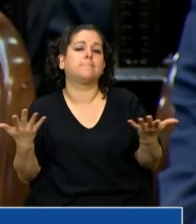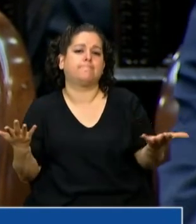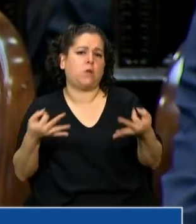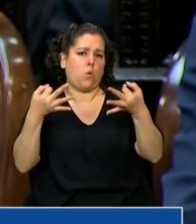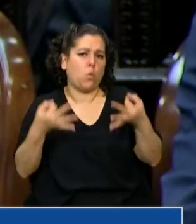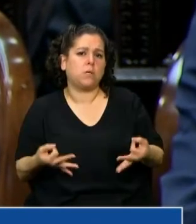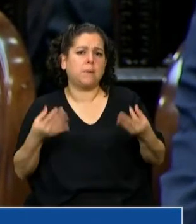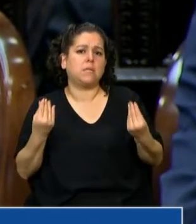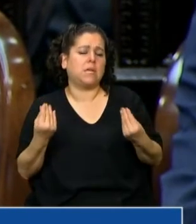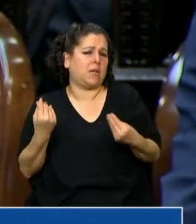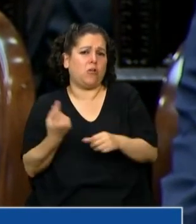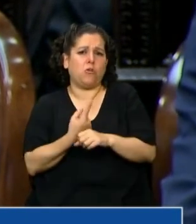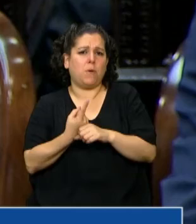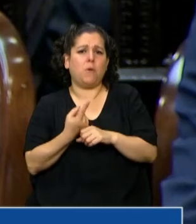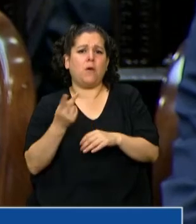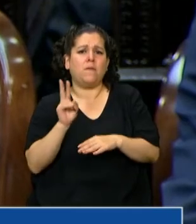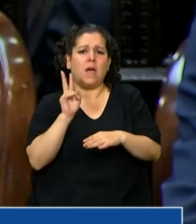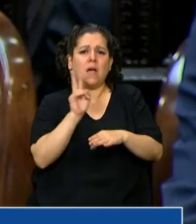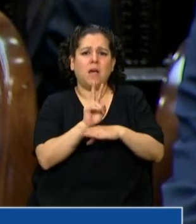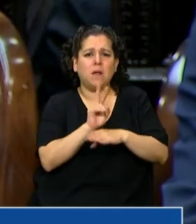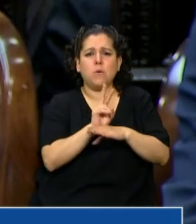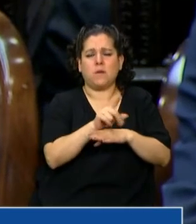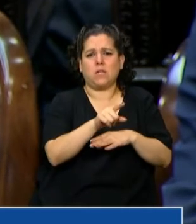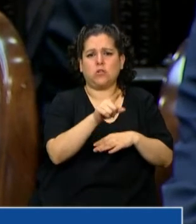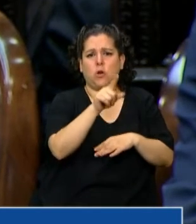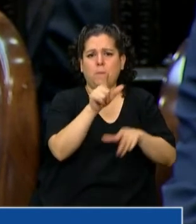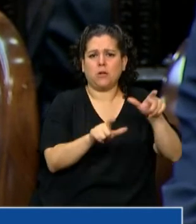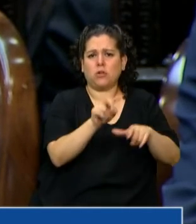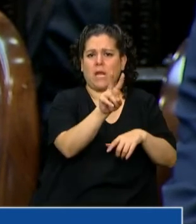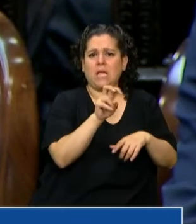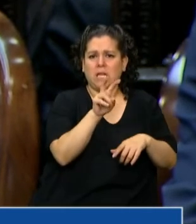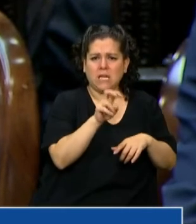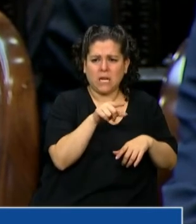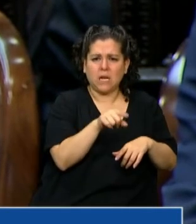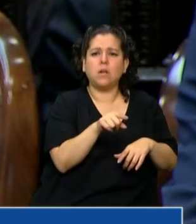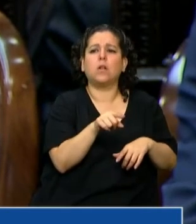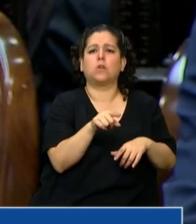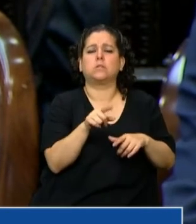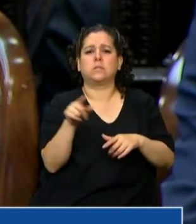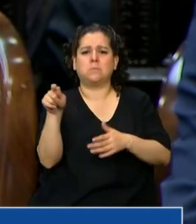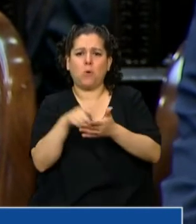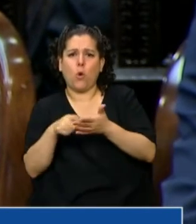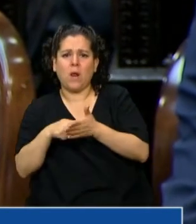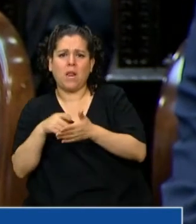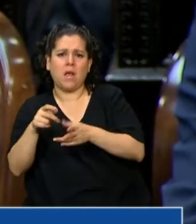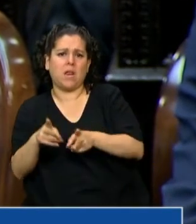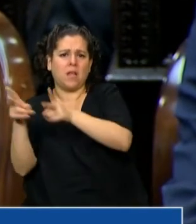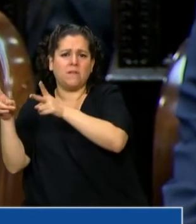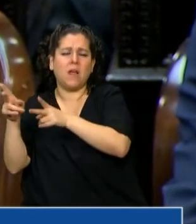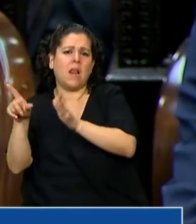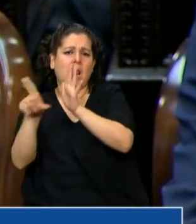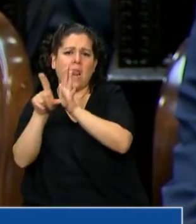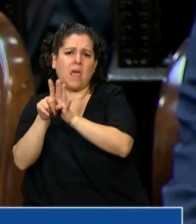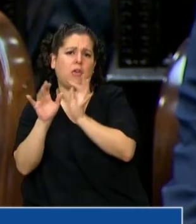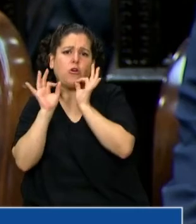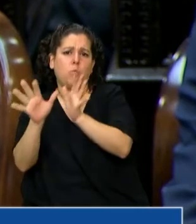justamente, no dejar desprotegidos a los inquilinos, no llevar al mercado inmobiliario a que sea la ley de la selva, la ley del